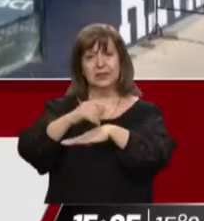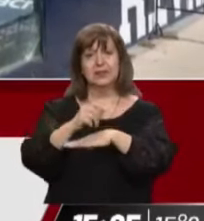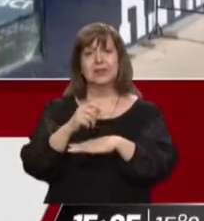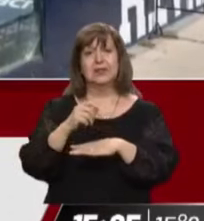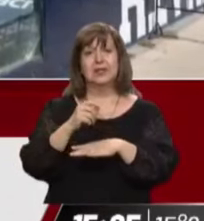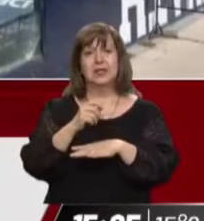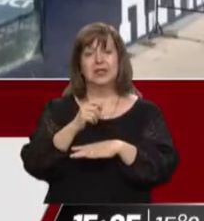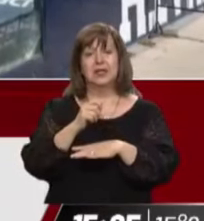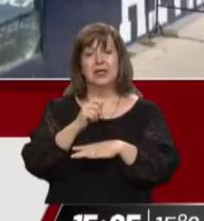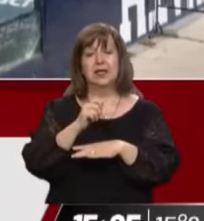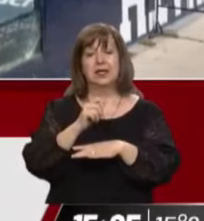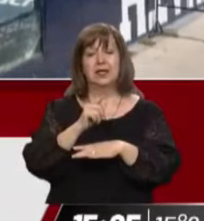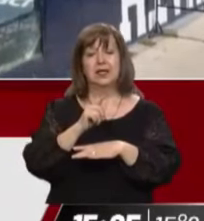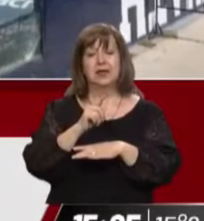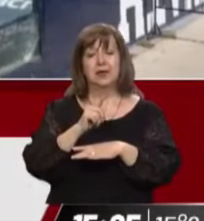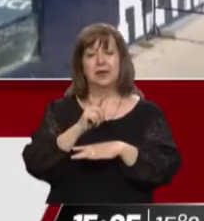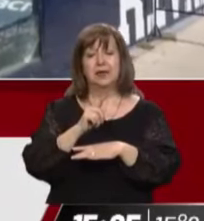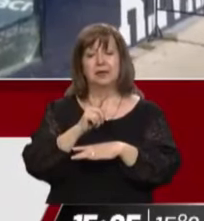A ver, habla.